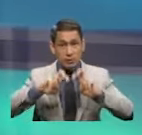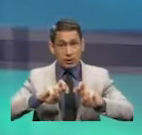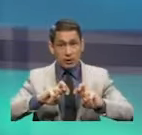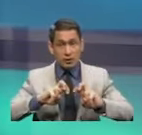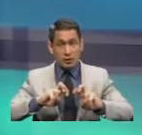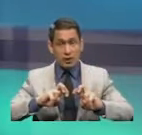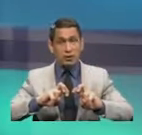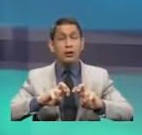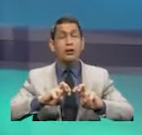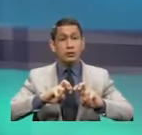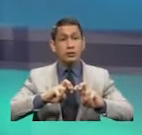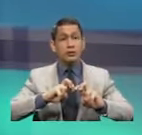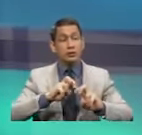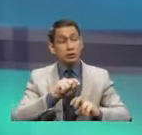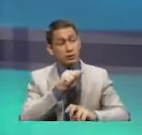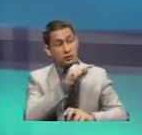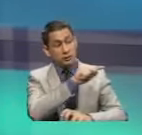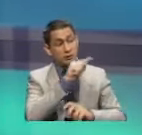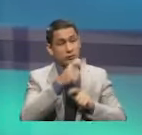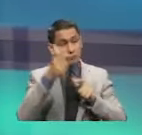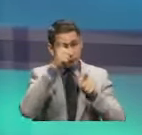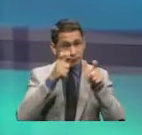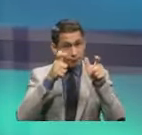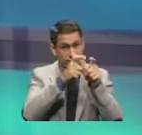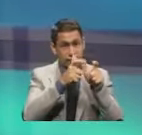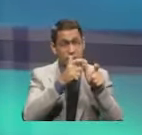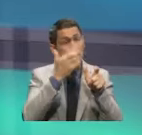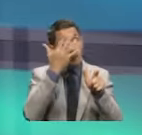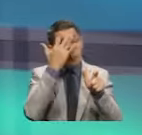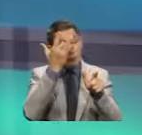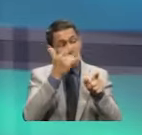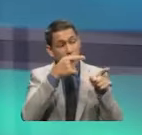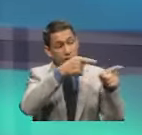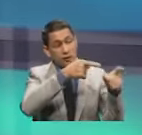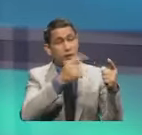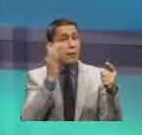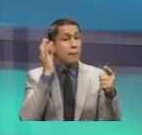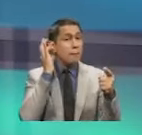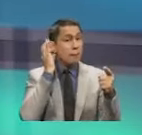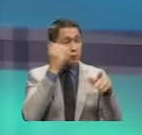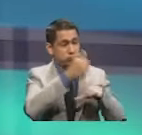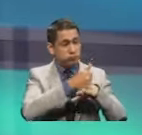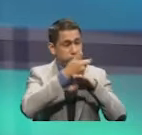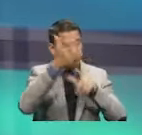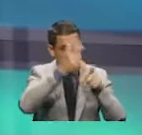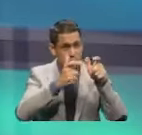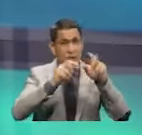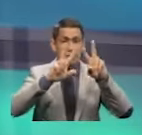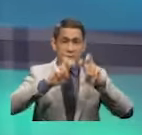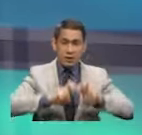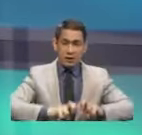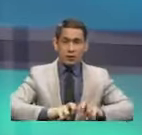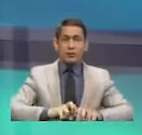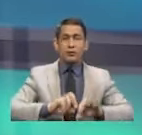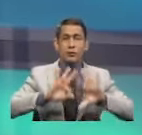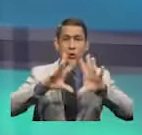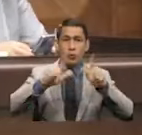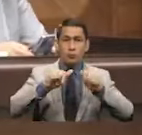Purga que incluye en la lista de comparecientes al ex legislador Ronnie A.